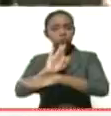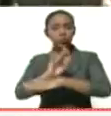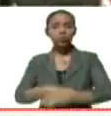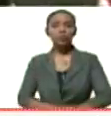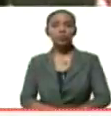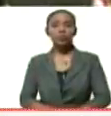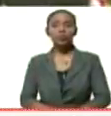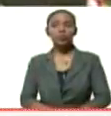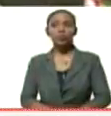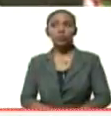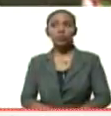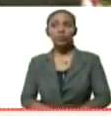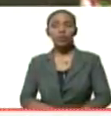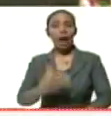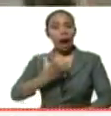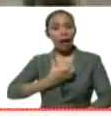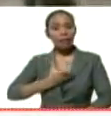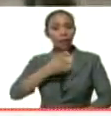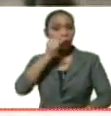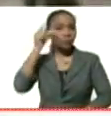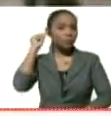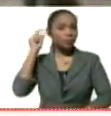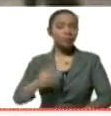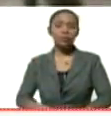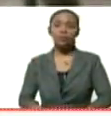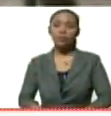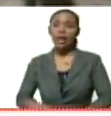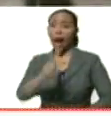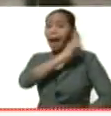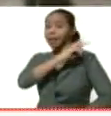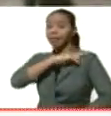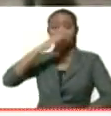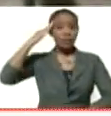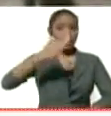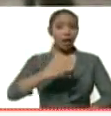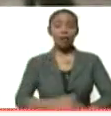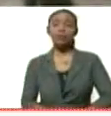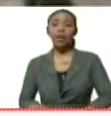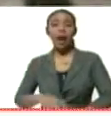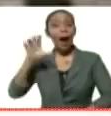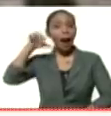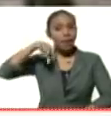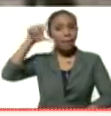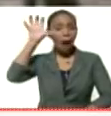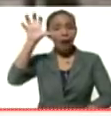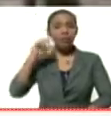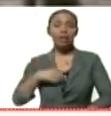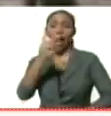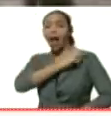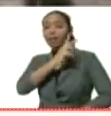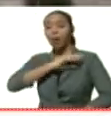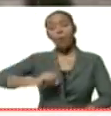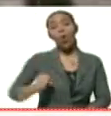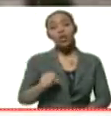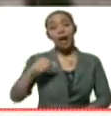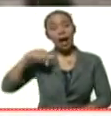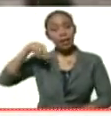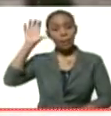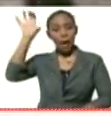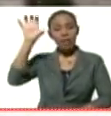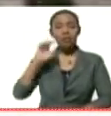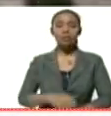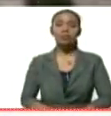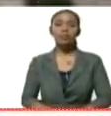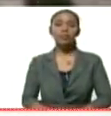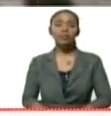protectoras, alcaldes, alcaldesas, jefes militares del país, jefes policiales del país.